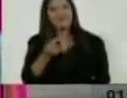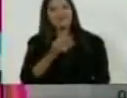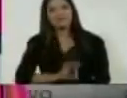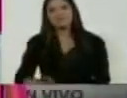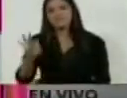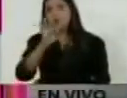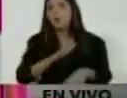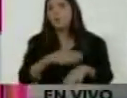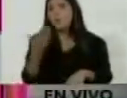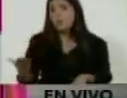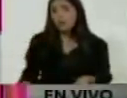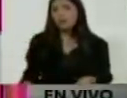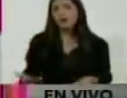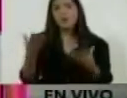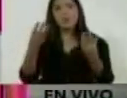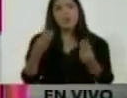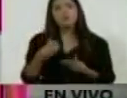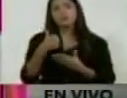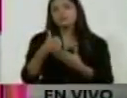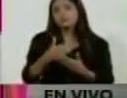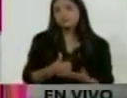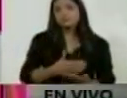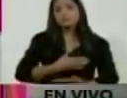porque bastante tendimos nuestra mano para